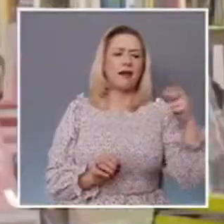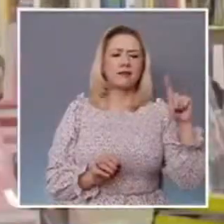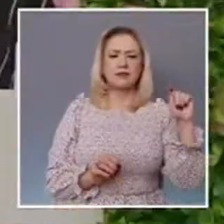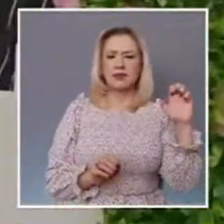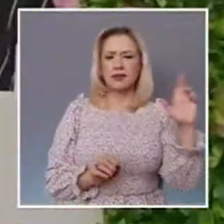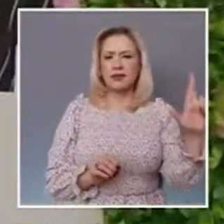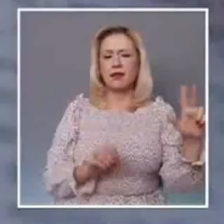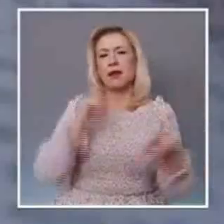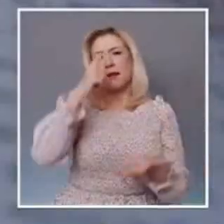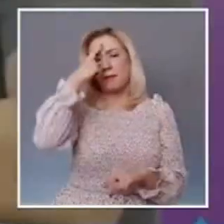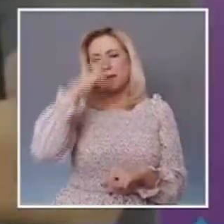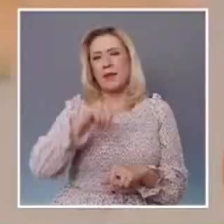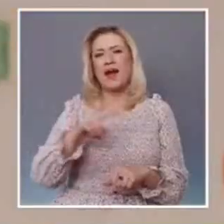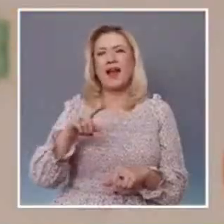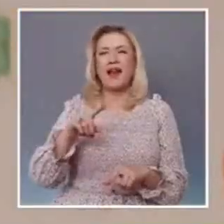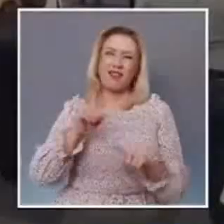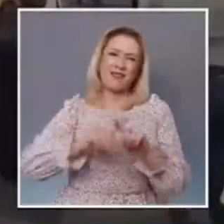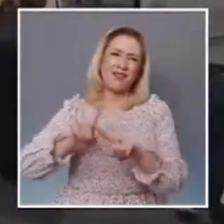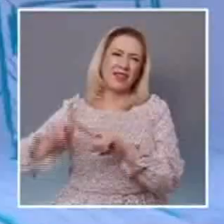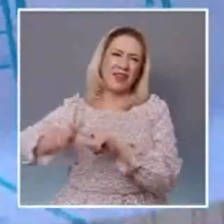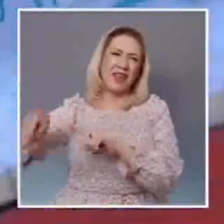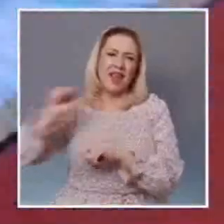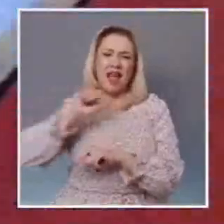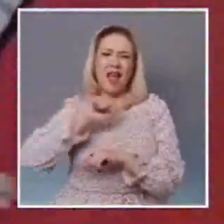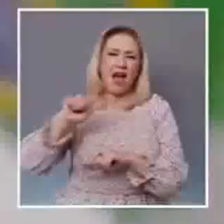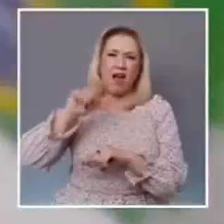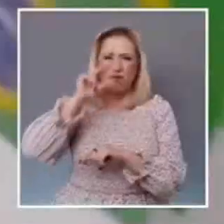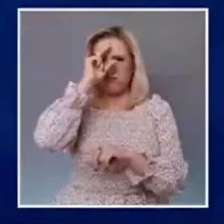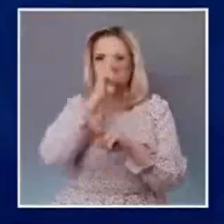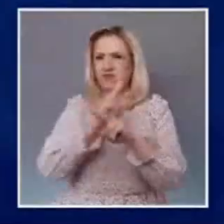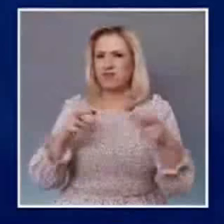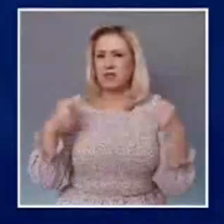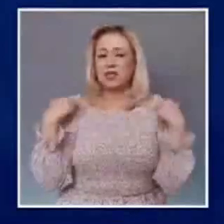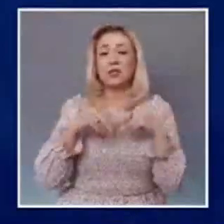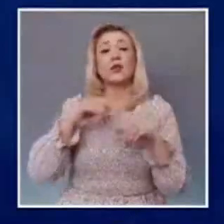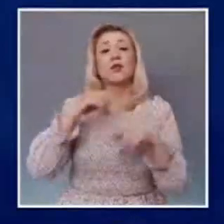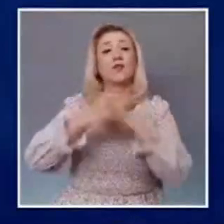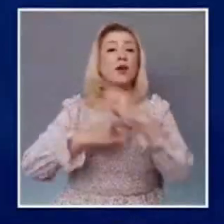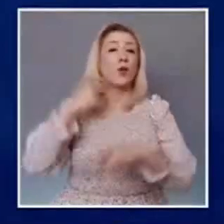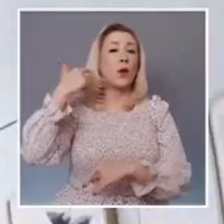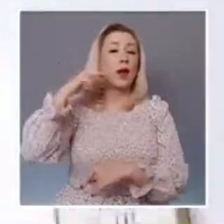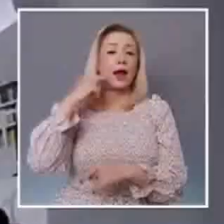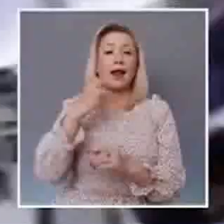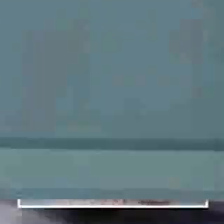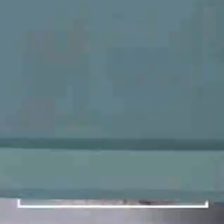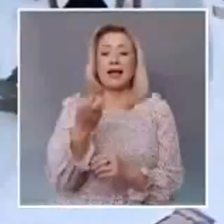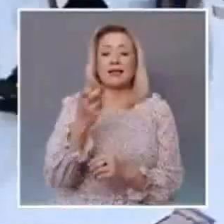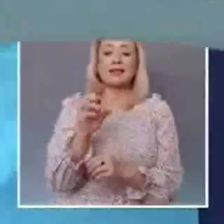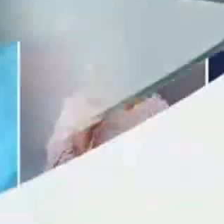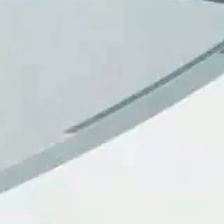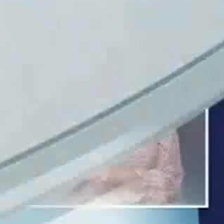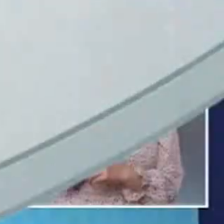Corte en el marco de la FIL de Guadalajara 2023 este fin de semana.